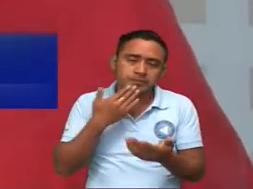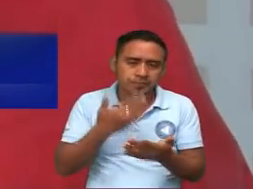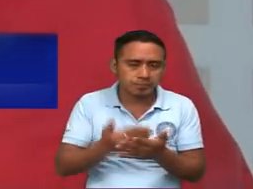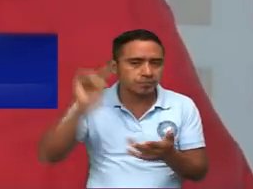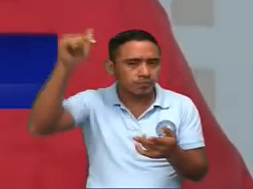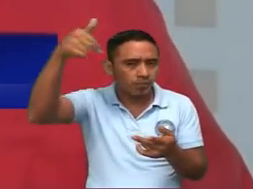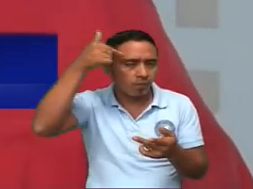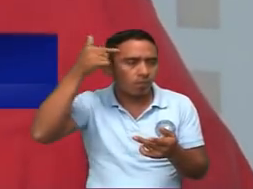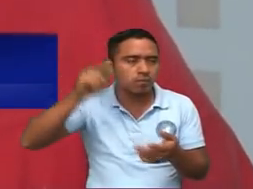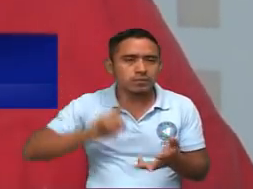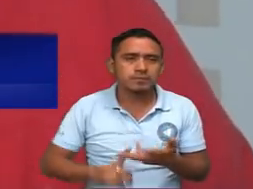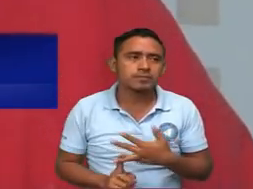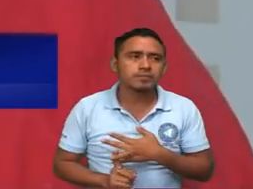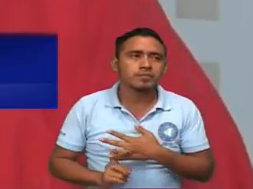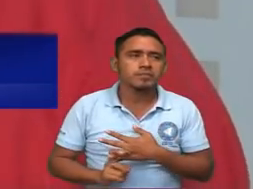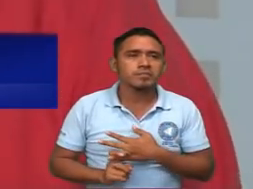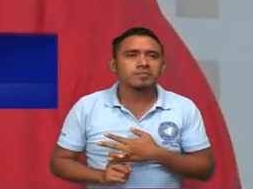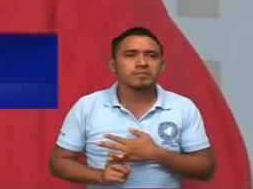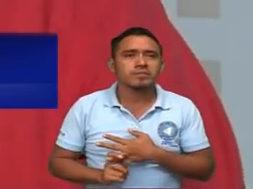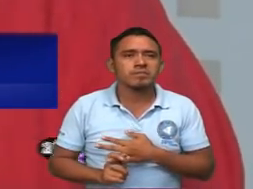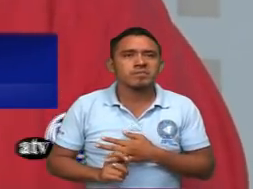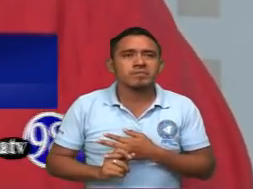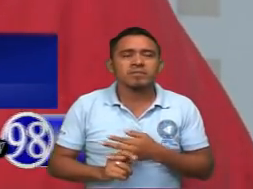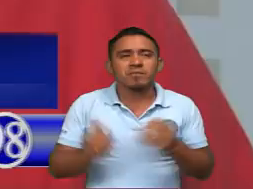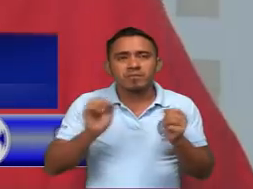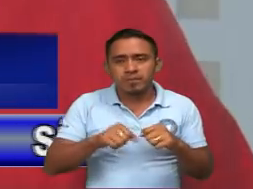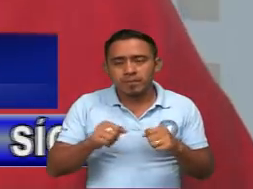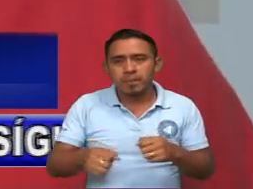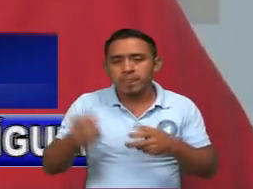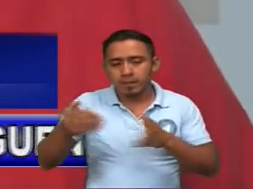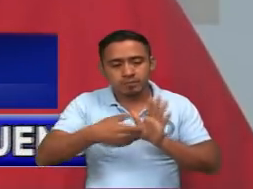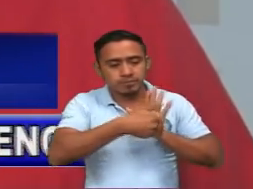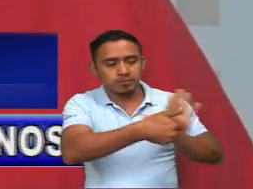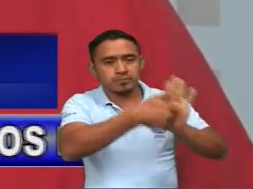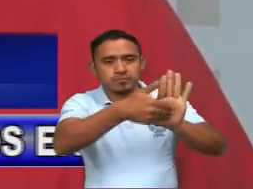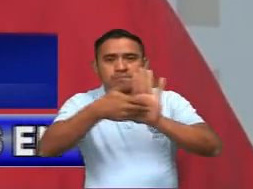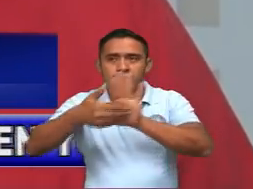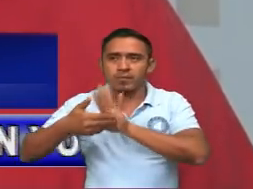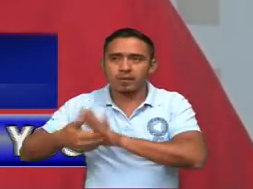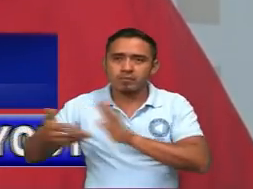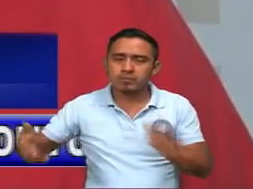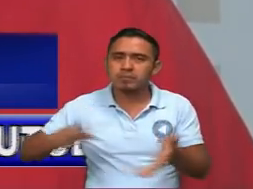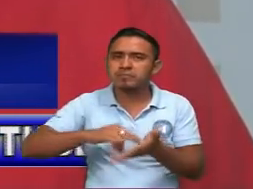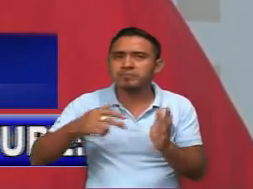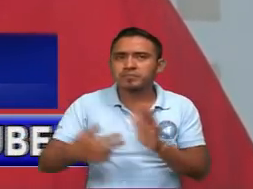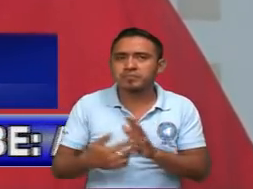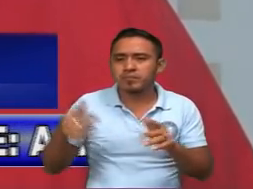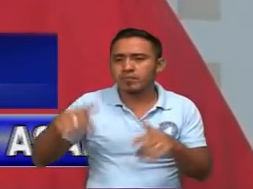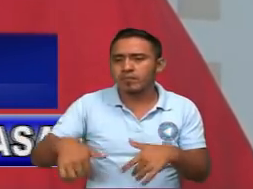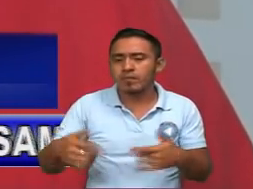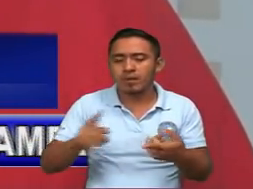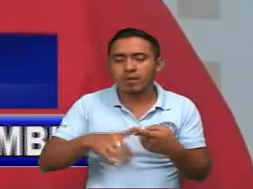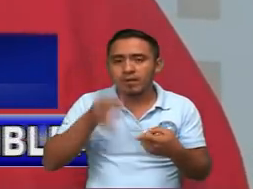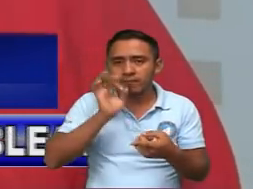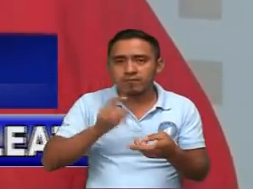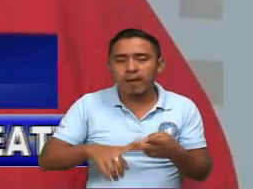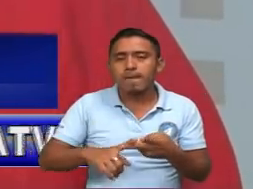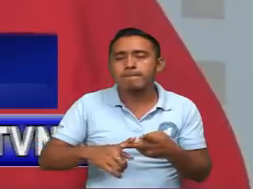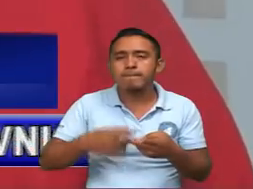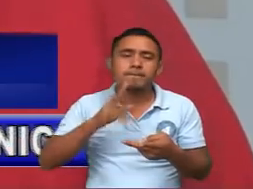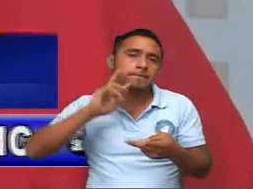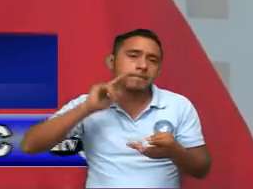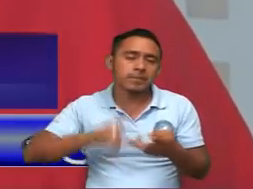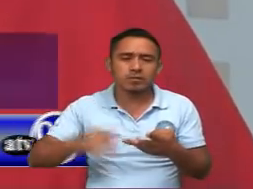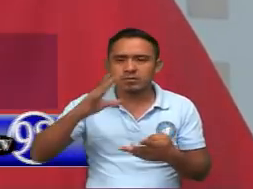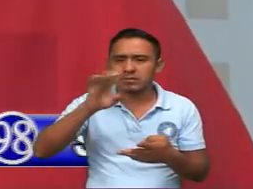también, para poder exponer nuestros productos, que consisten en este caso café, vino,